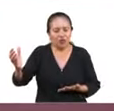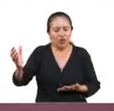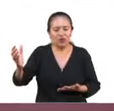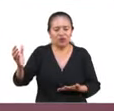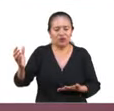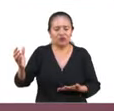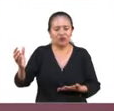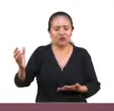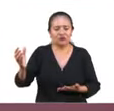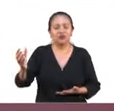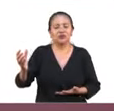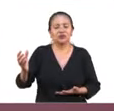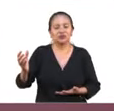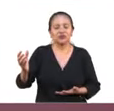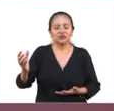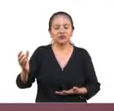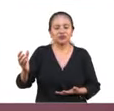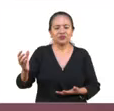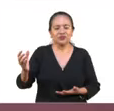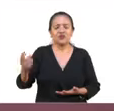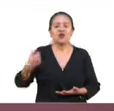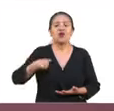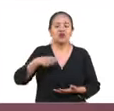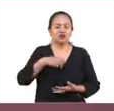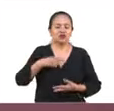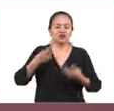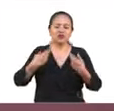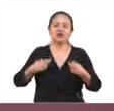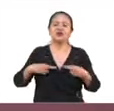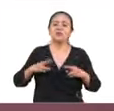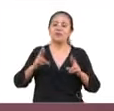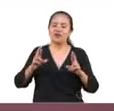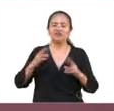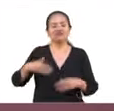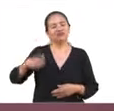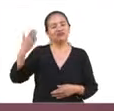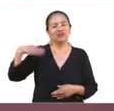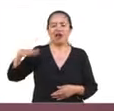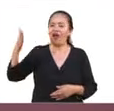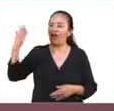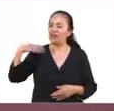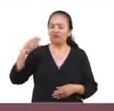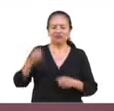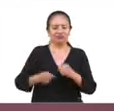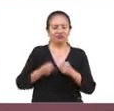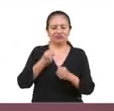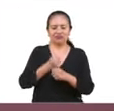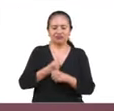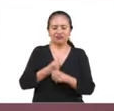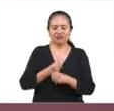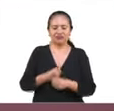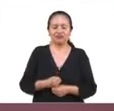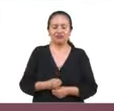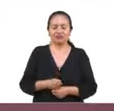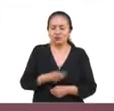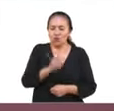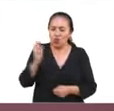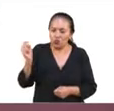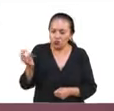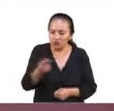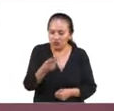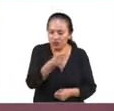y a lo que nos representa desde hace muchísimos años. Ustedes